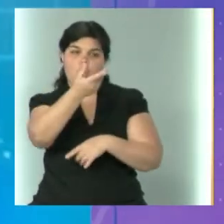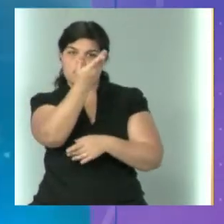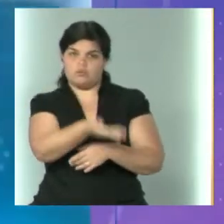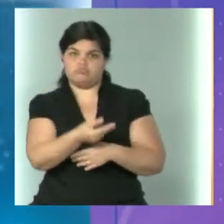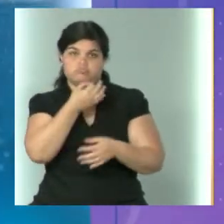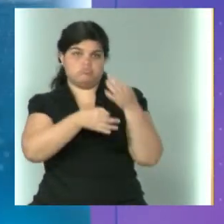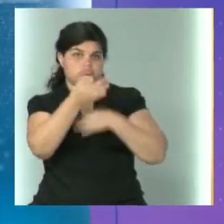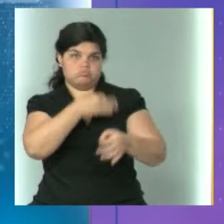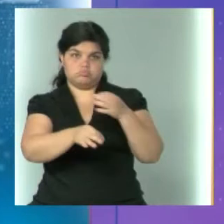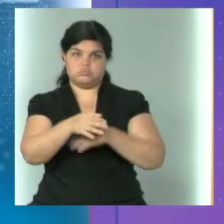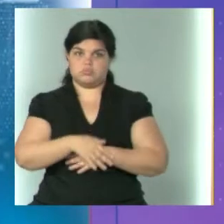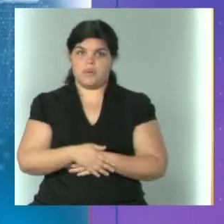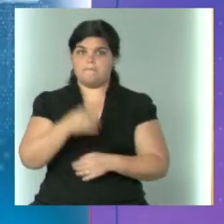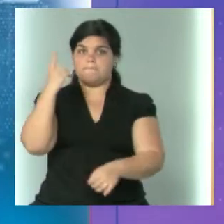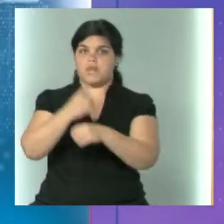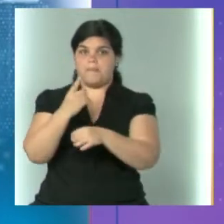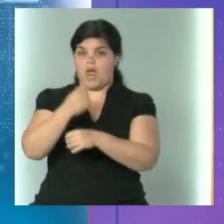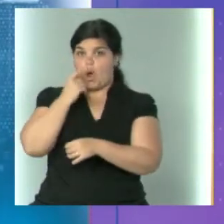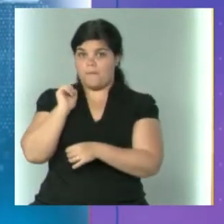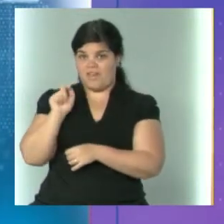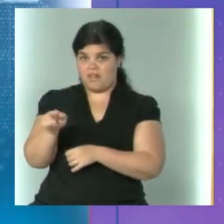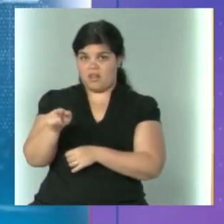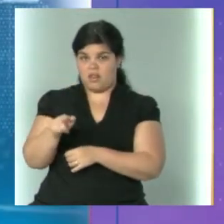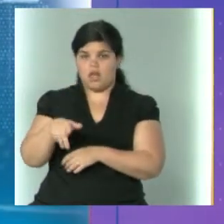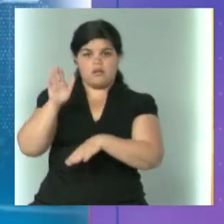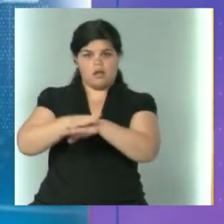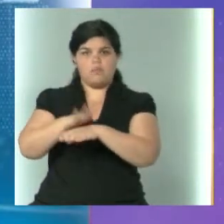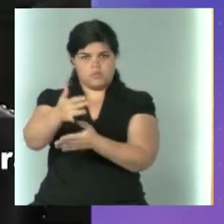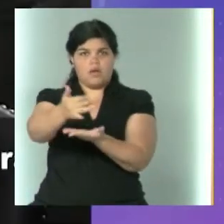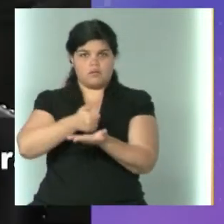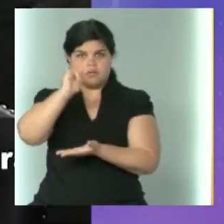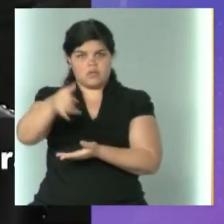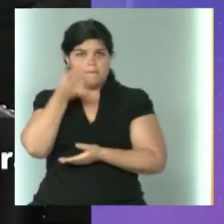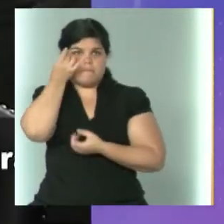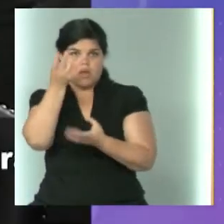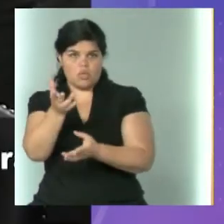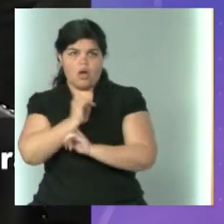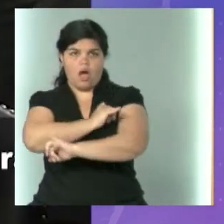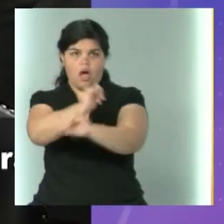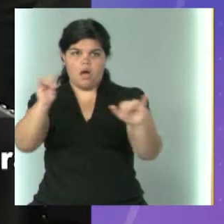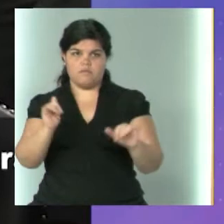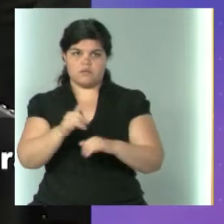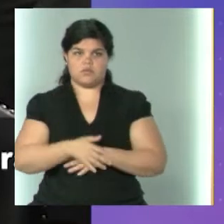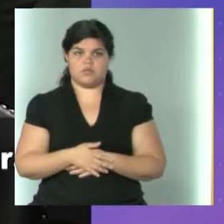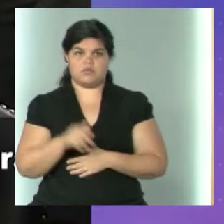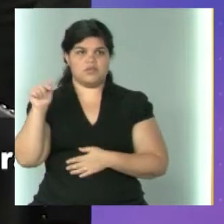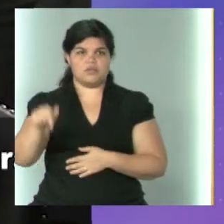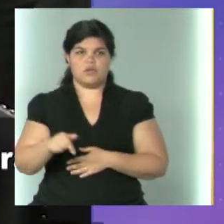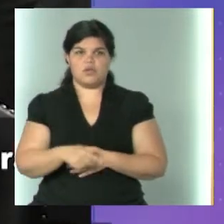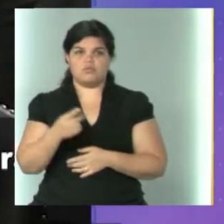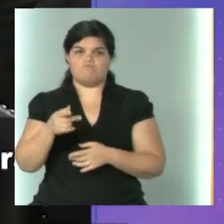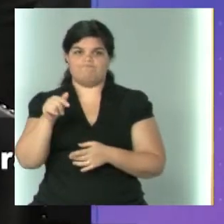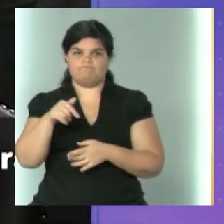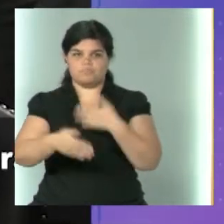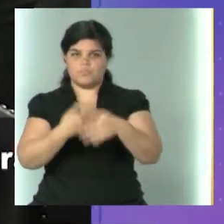primero que hizo Zuckerberg fue asumir responsabilidades y pedir perdón. Una view of our responsibility, and that was a big